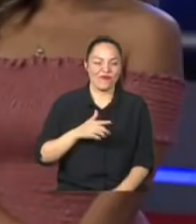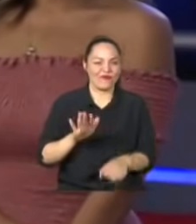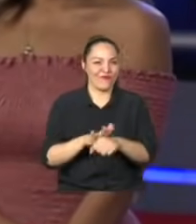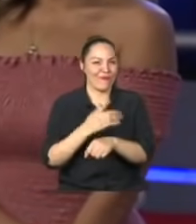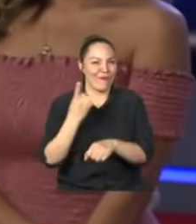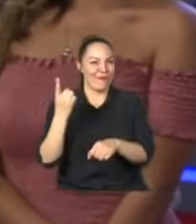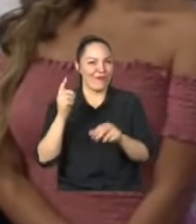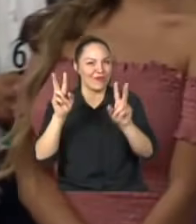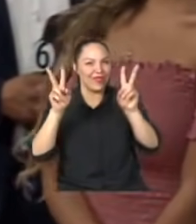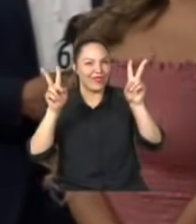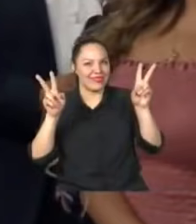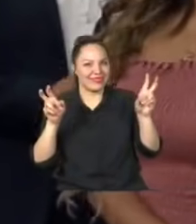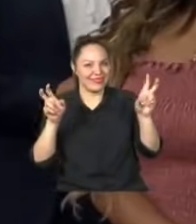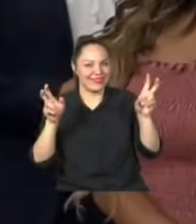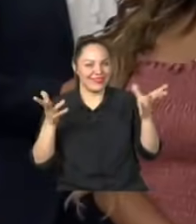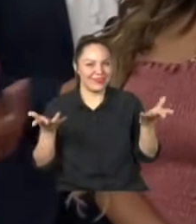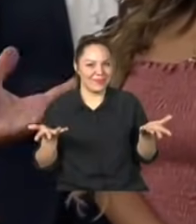¿Por qué?